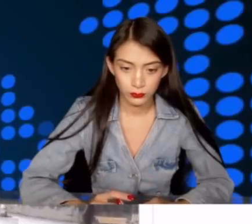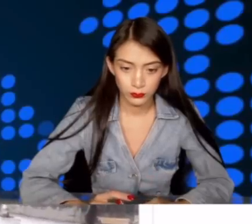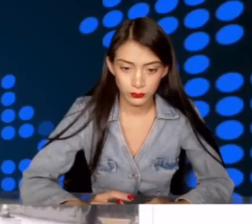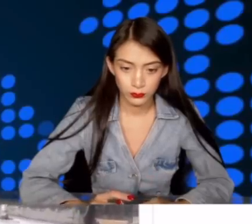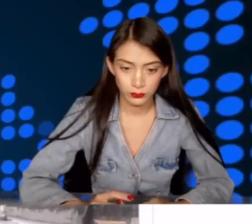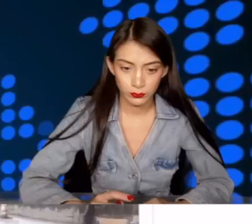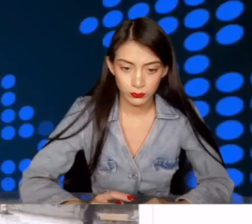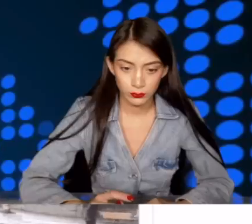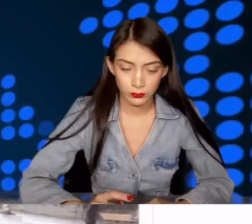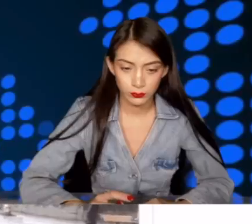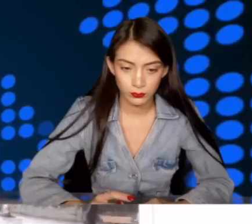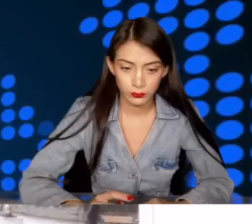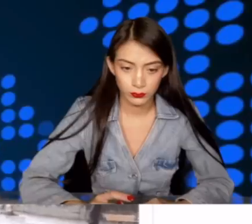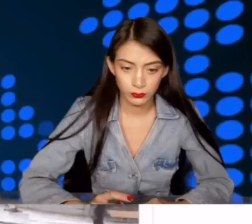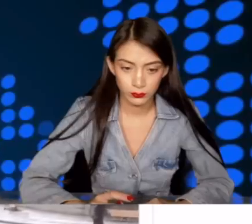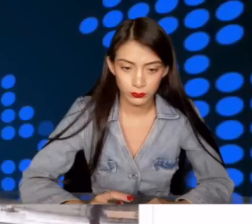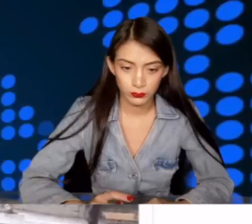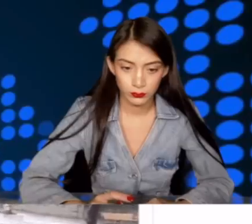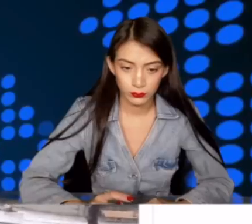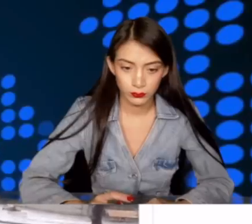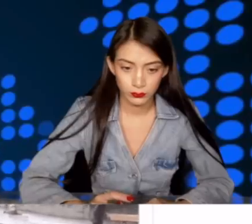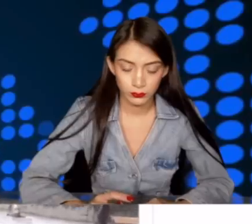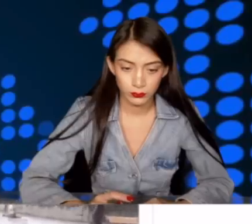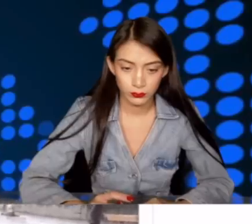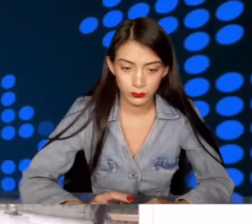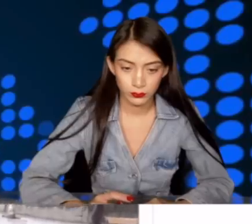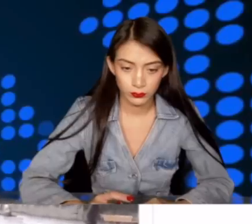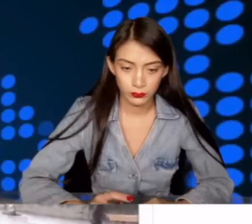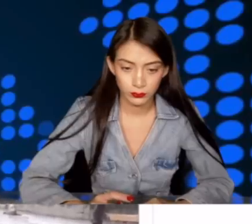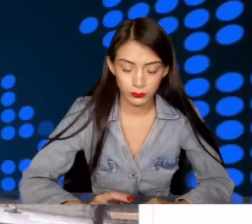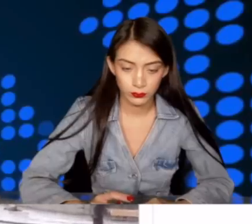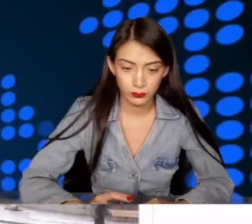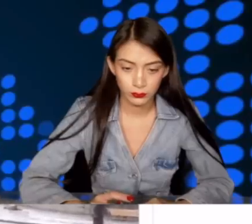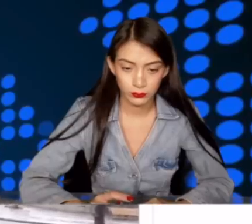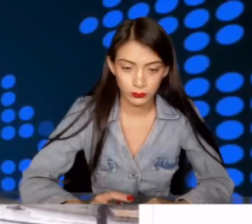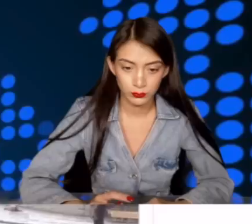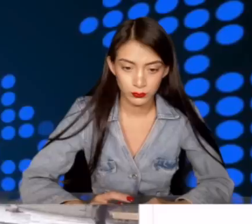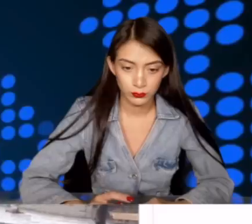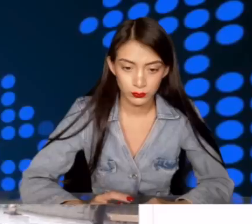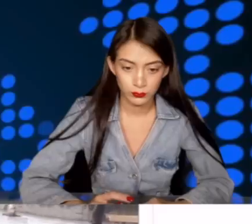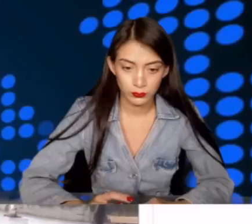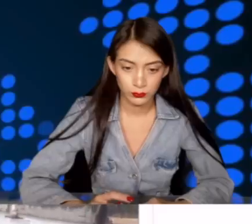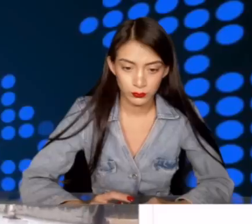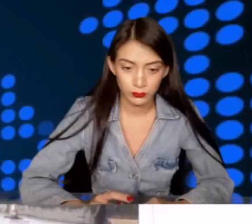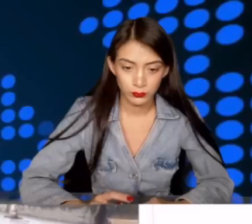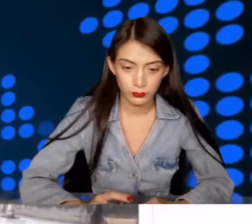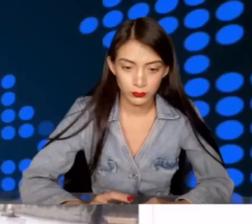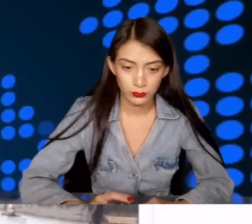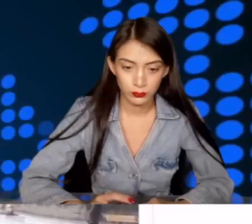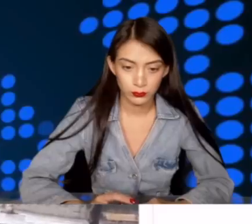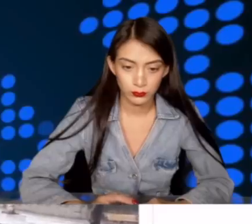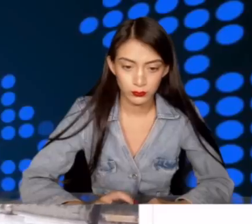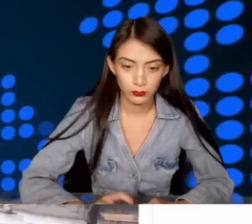aquí está pasando, que fue un golpe de estado, una ruptura al estado de derecho y un gobierno de facto que no logra conformarse, porque entre la conducción